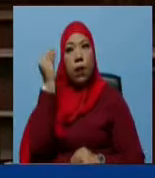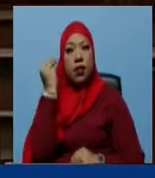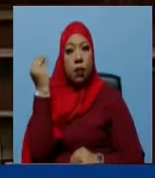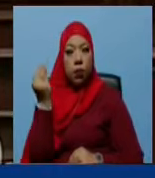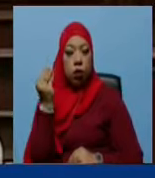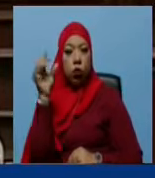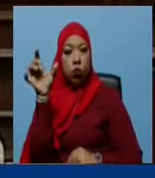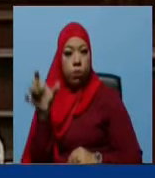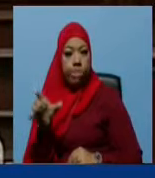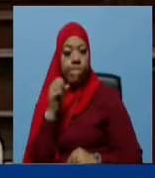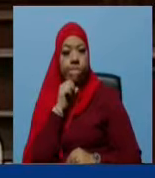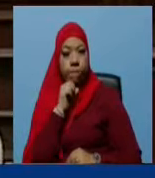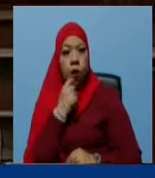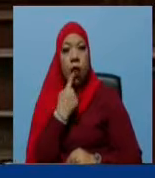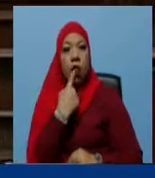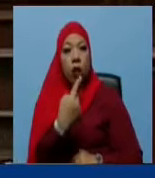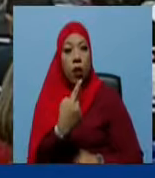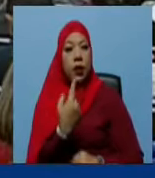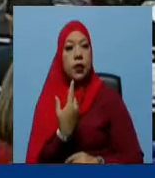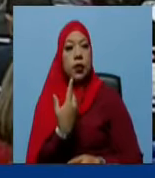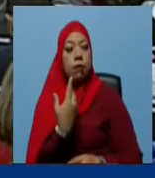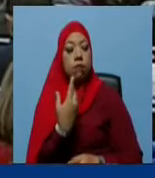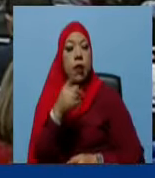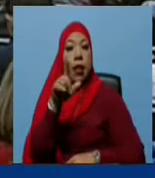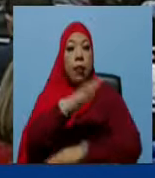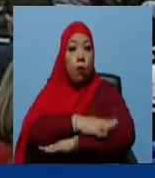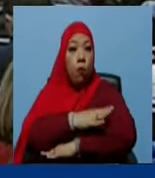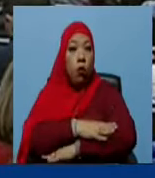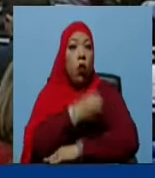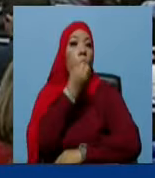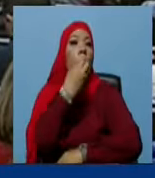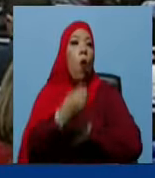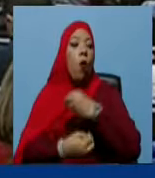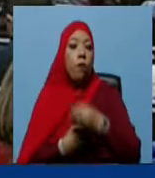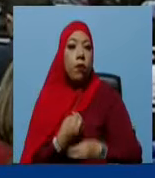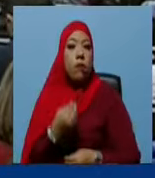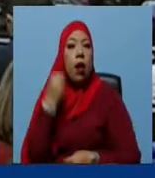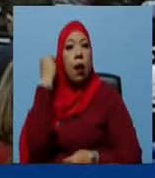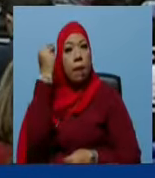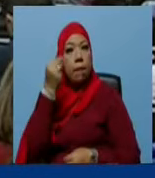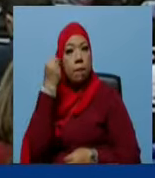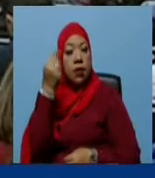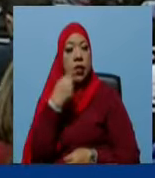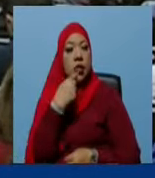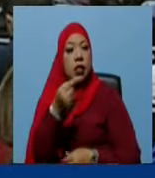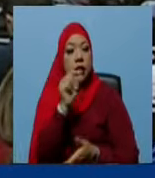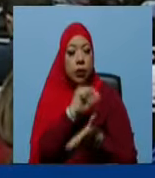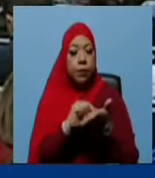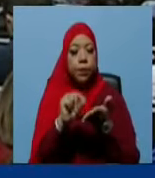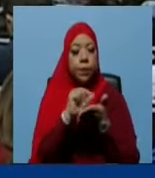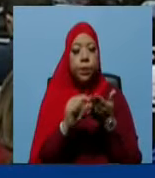Porque hay gente que piensa y escribe bonito.